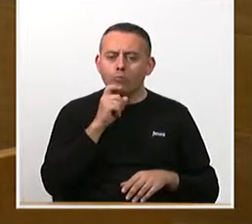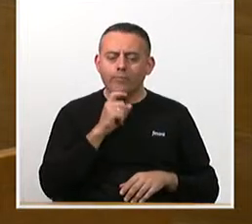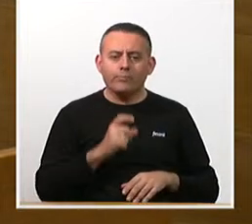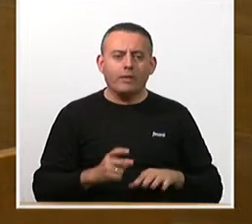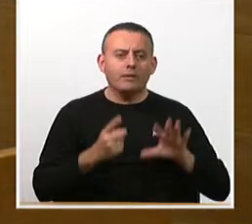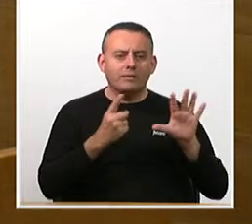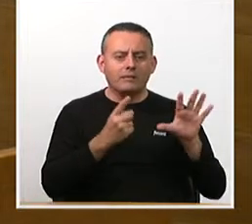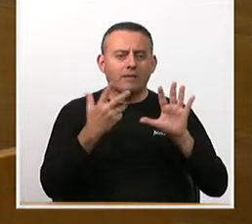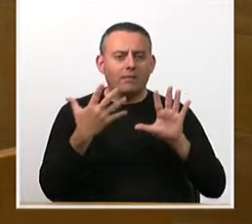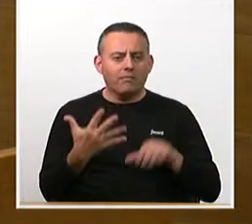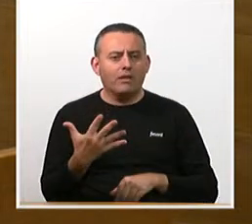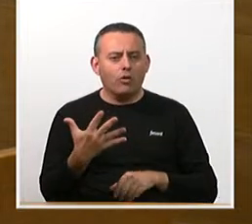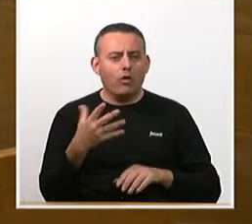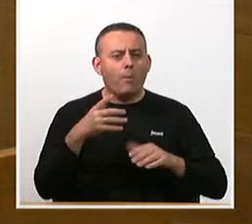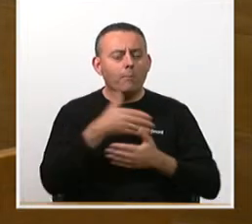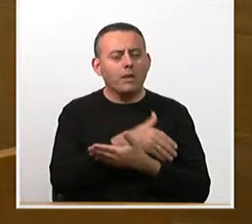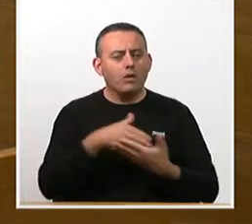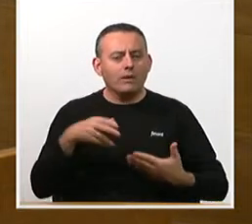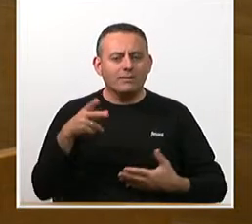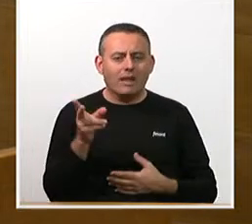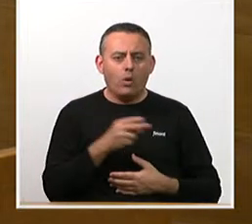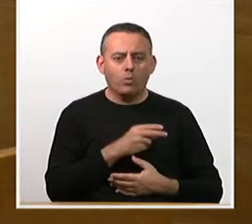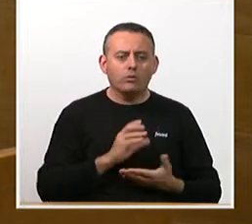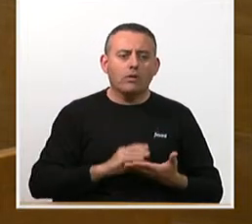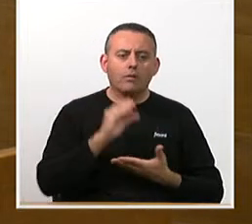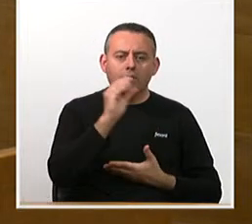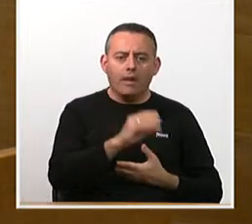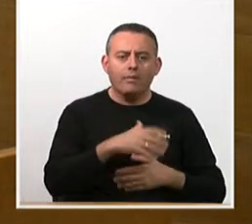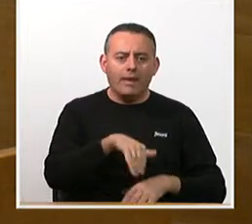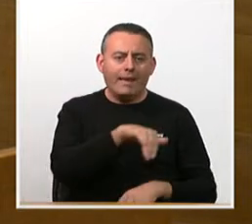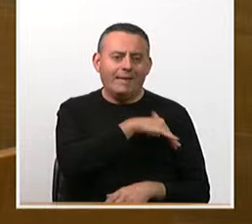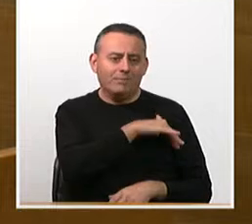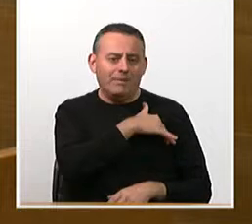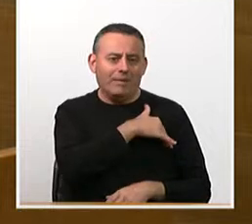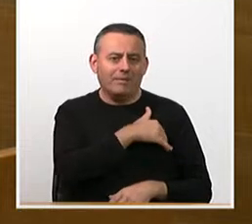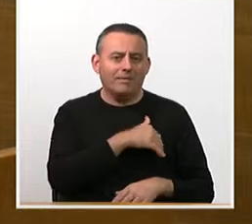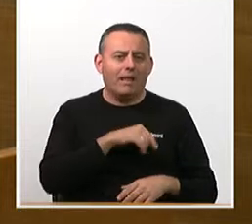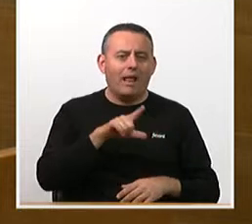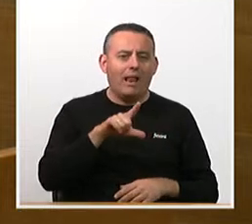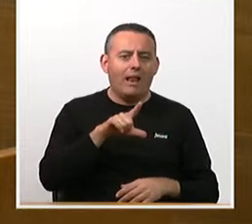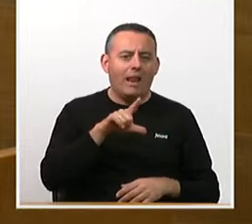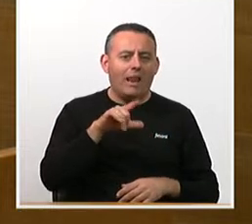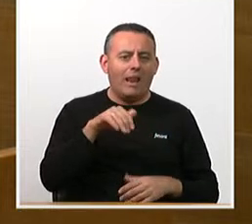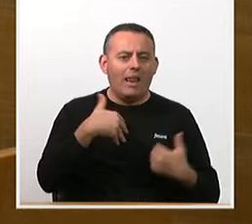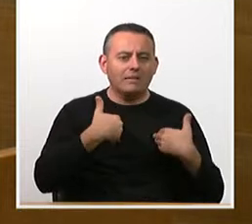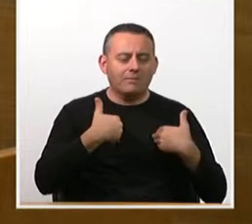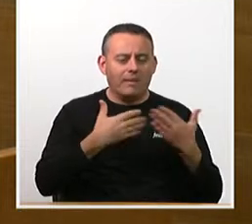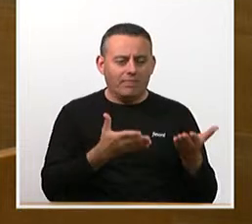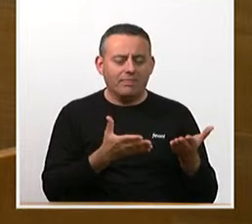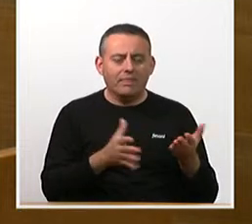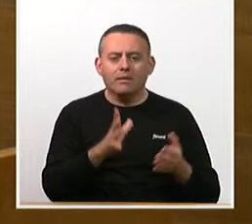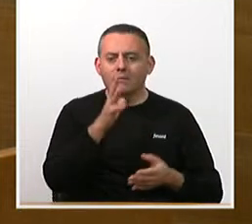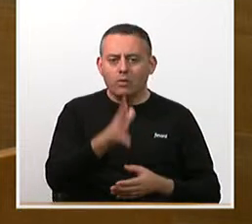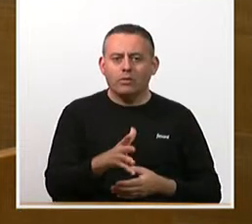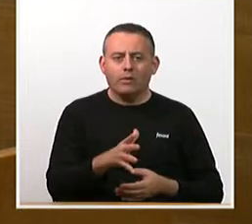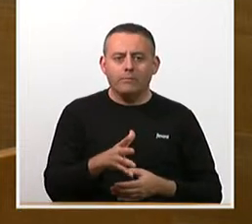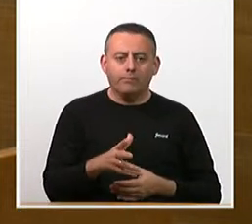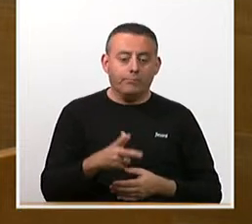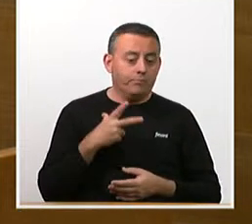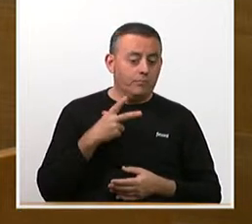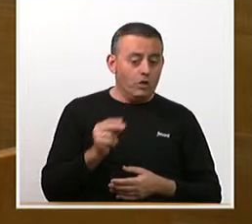y medio de euros que están en una expediente de lesividad y sobre esa delegación